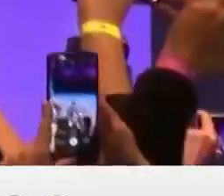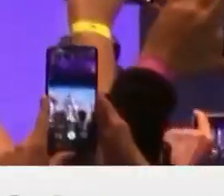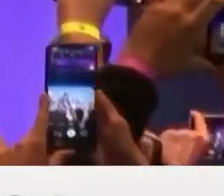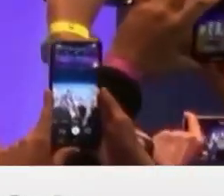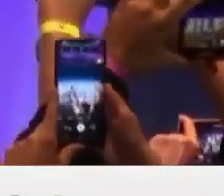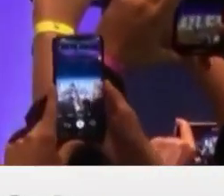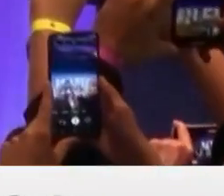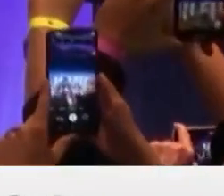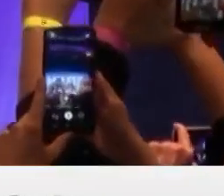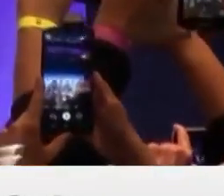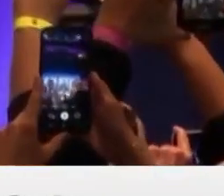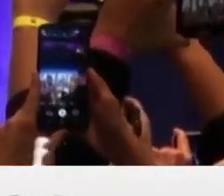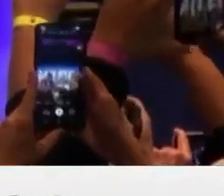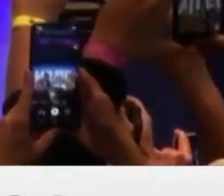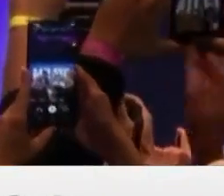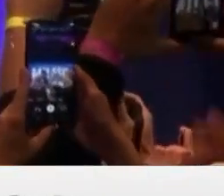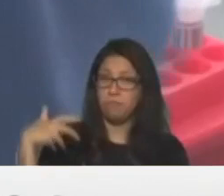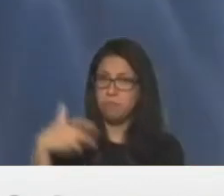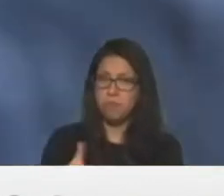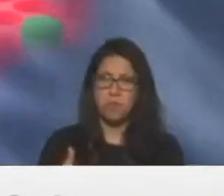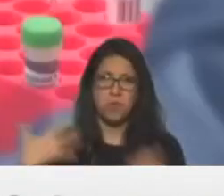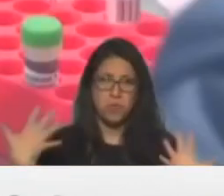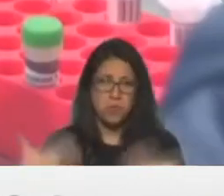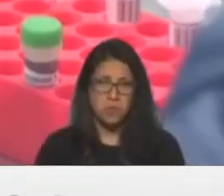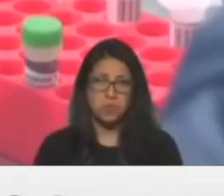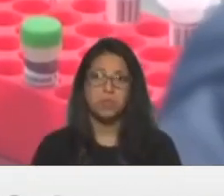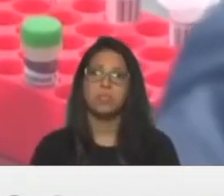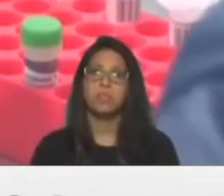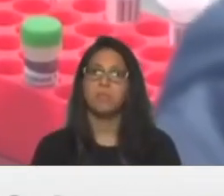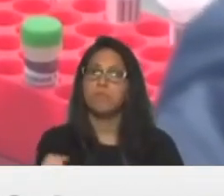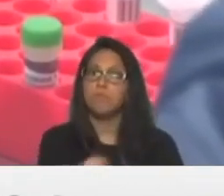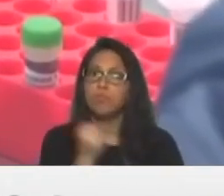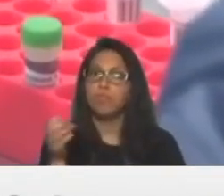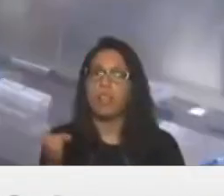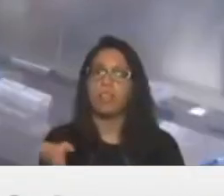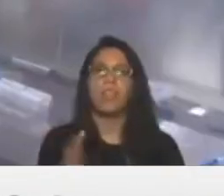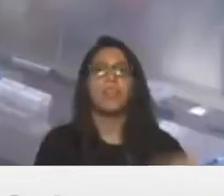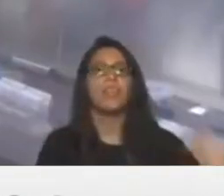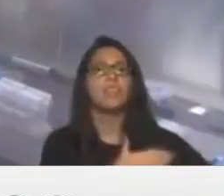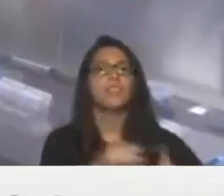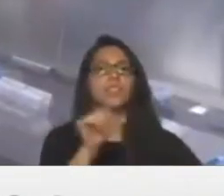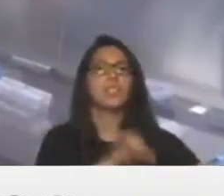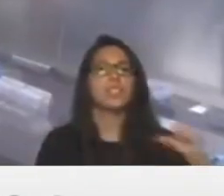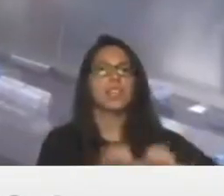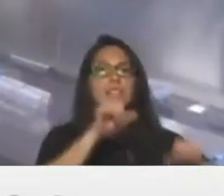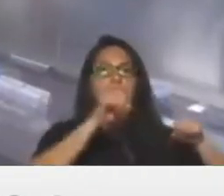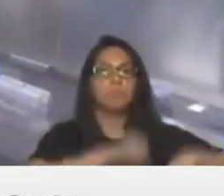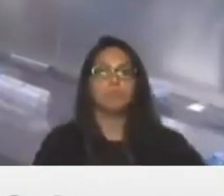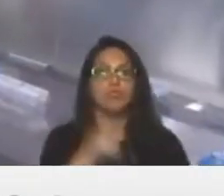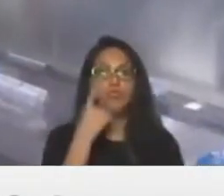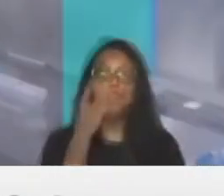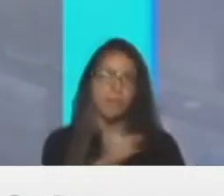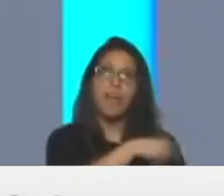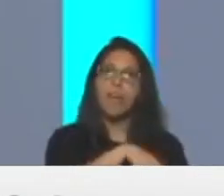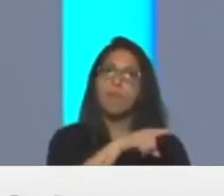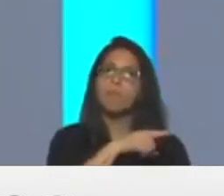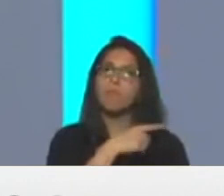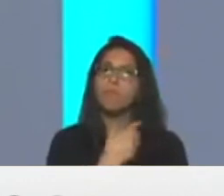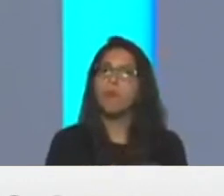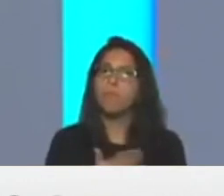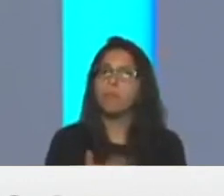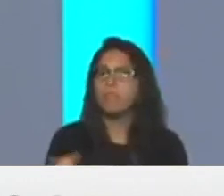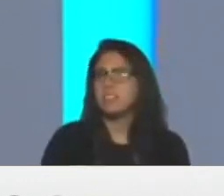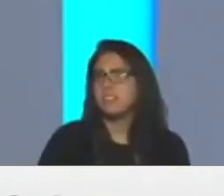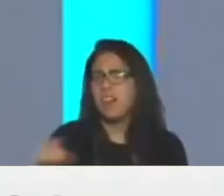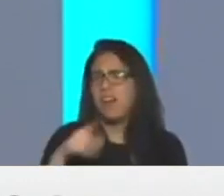aporte de estos profesionales no se nota. Y la mayoría de los desarrollos científicos que nosotros conocemos inician en el Estado. Nuestros